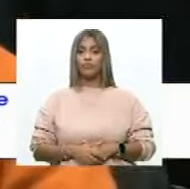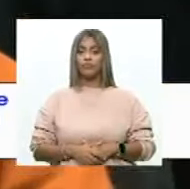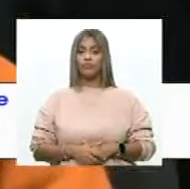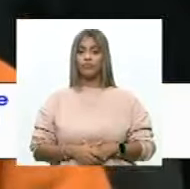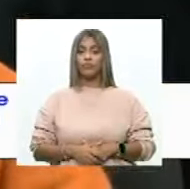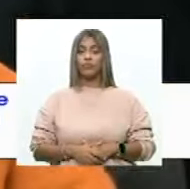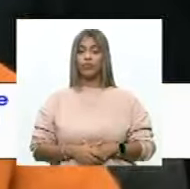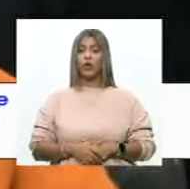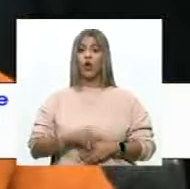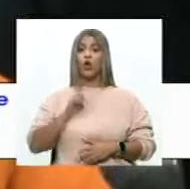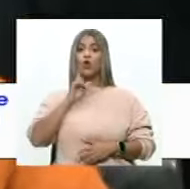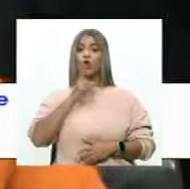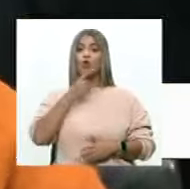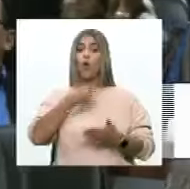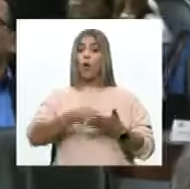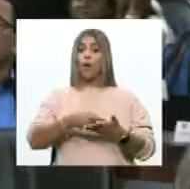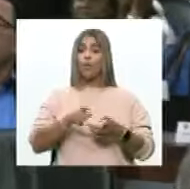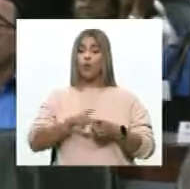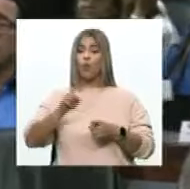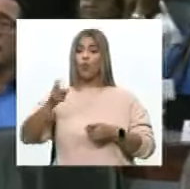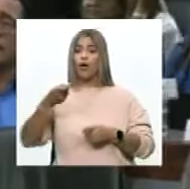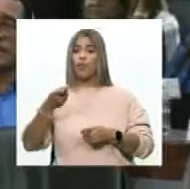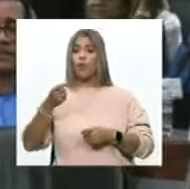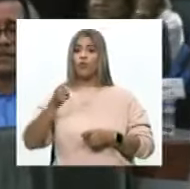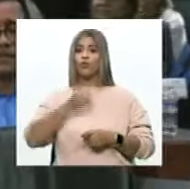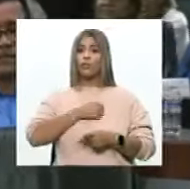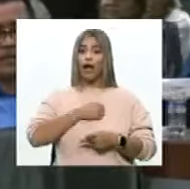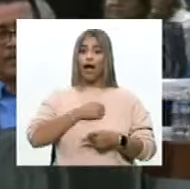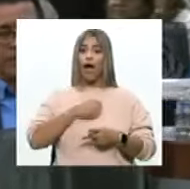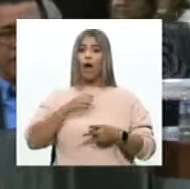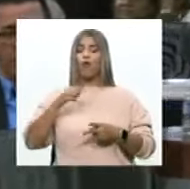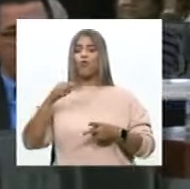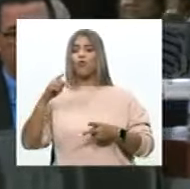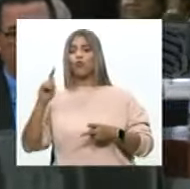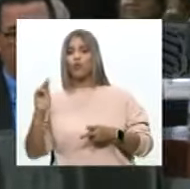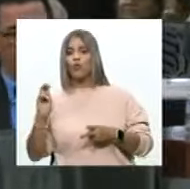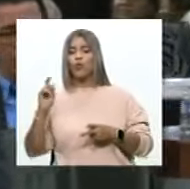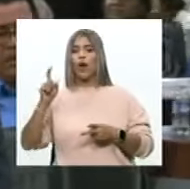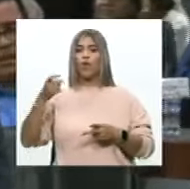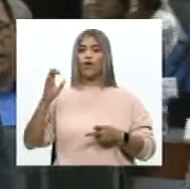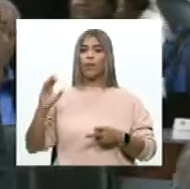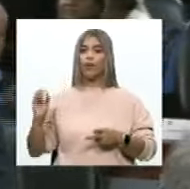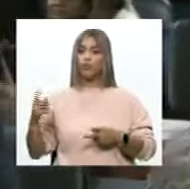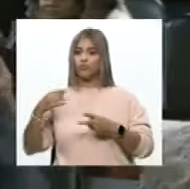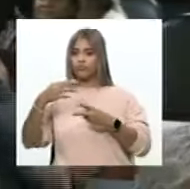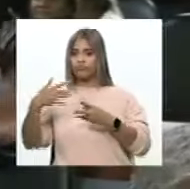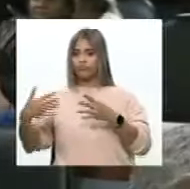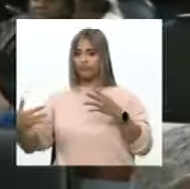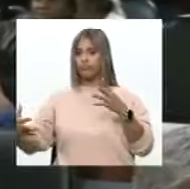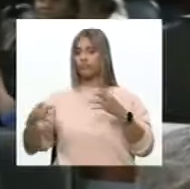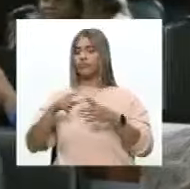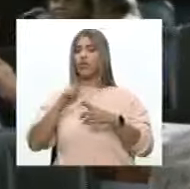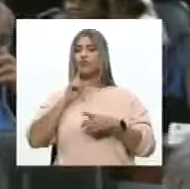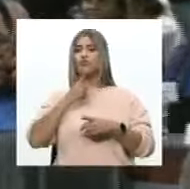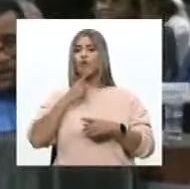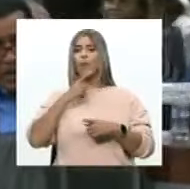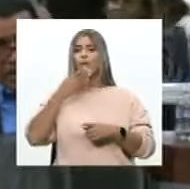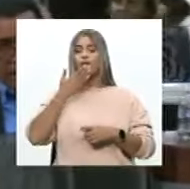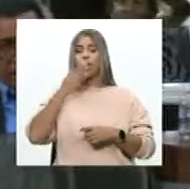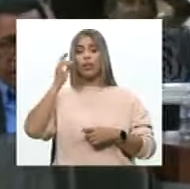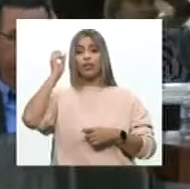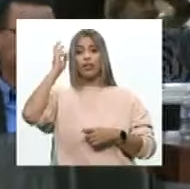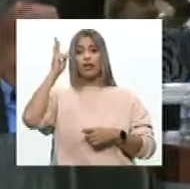Nombres como Huaycaipuro, como Chacao, Tiuna, Terepaima, Huaycamacuto, eran solamente nombres